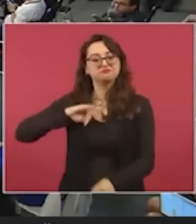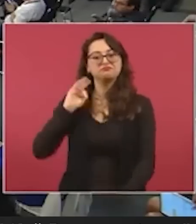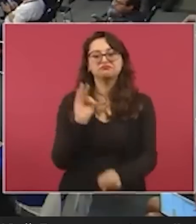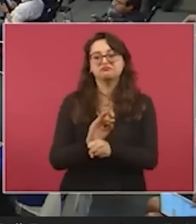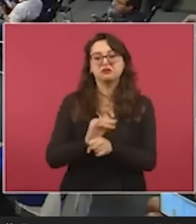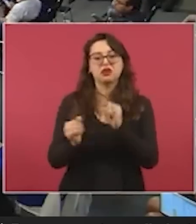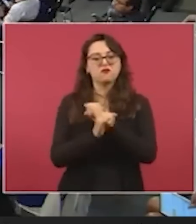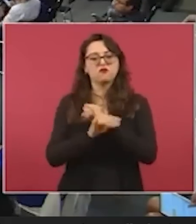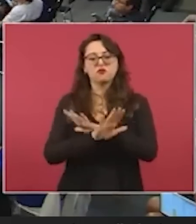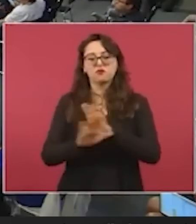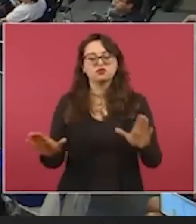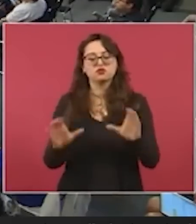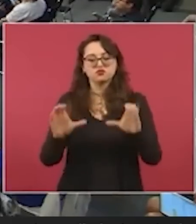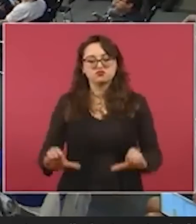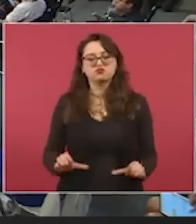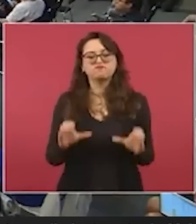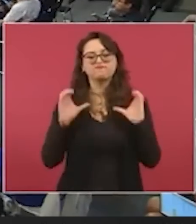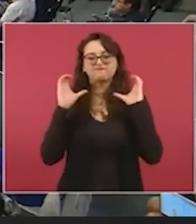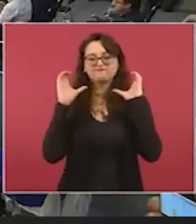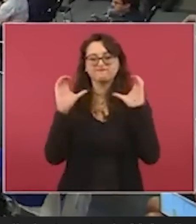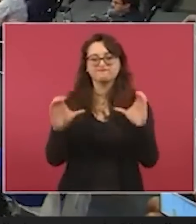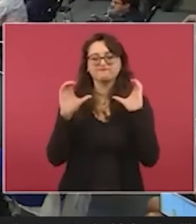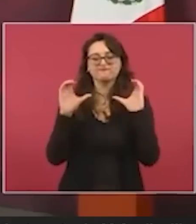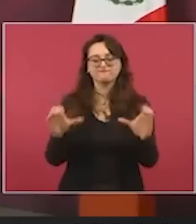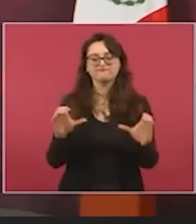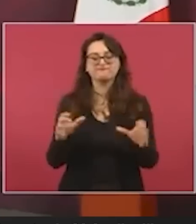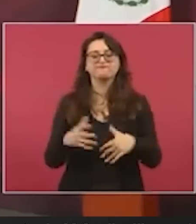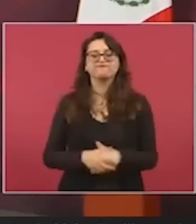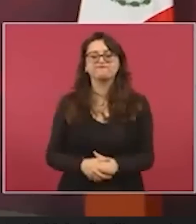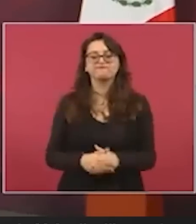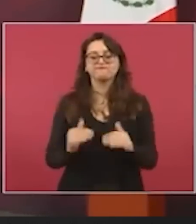y defendiendo nuestra soberanía.